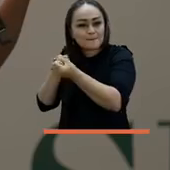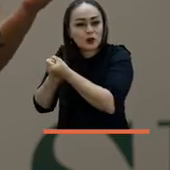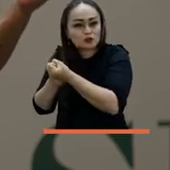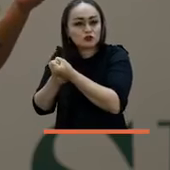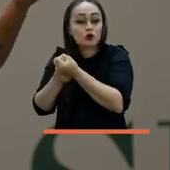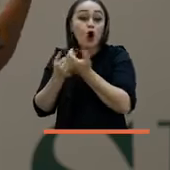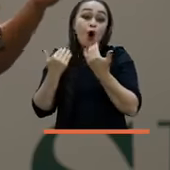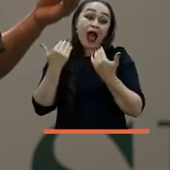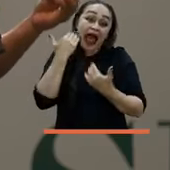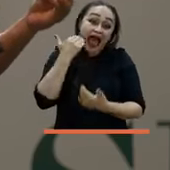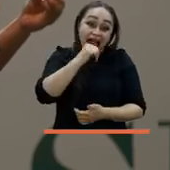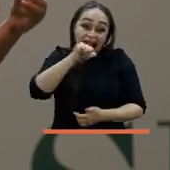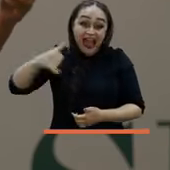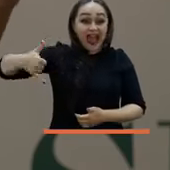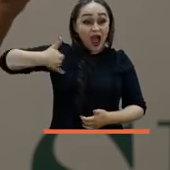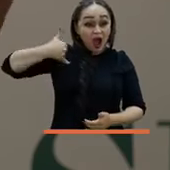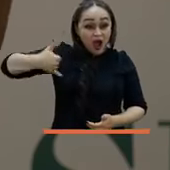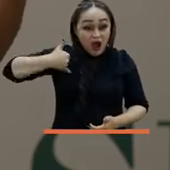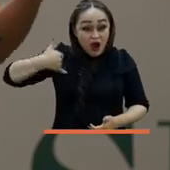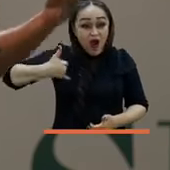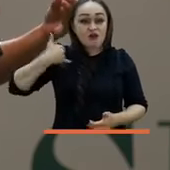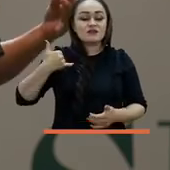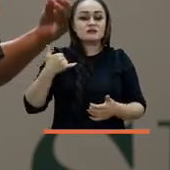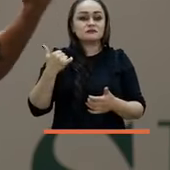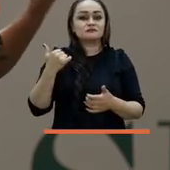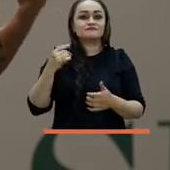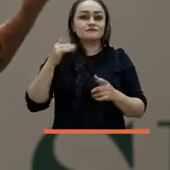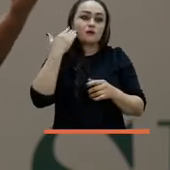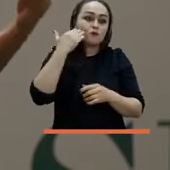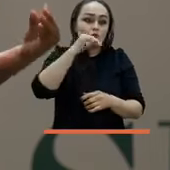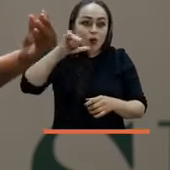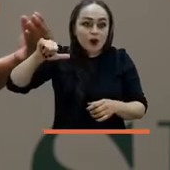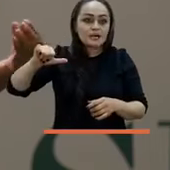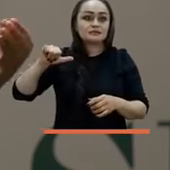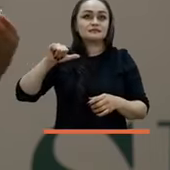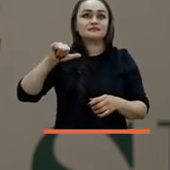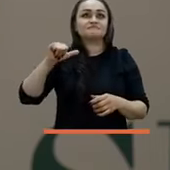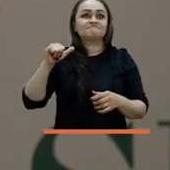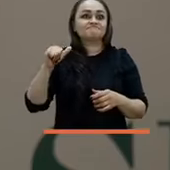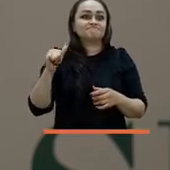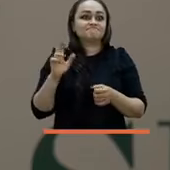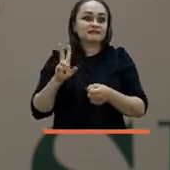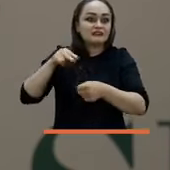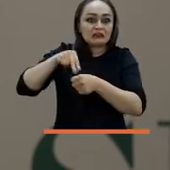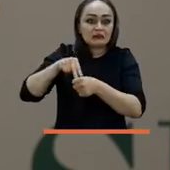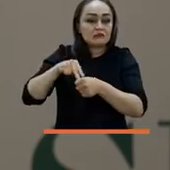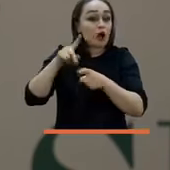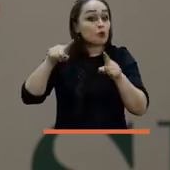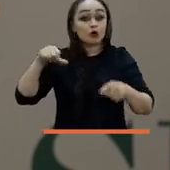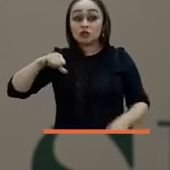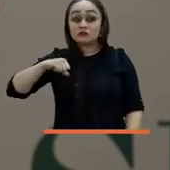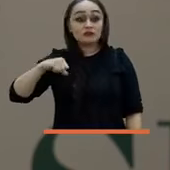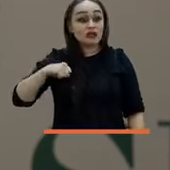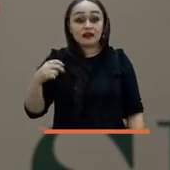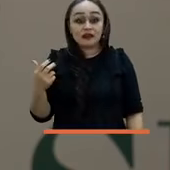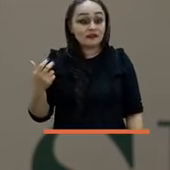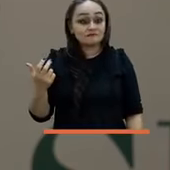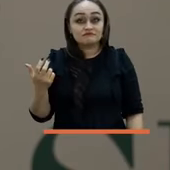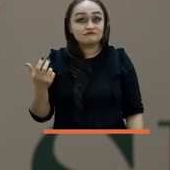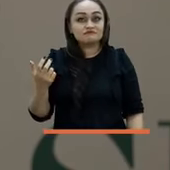jóvenes indígenas y las mujeres indígenas que ya no son jóvenes desde confiar como se ha